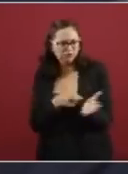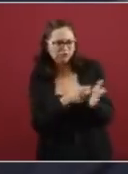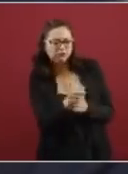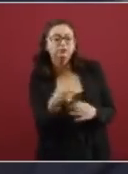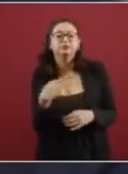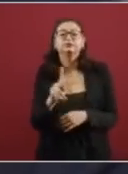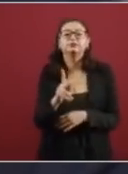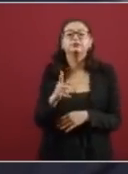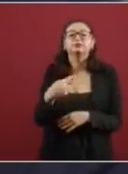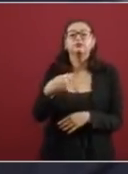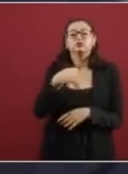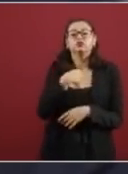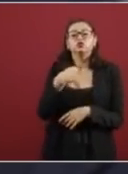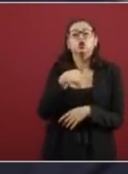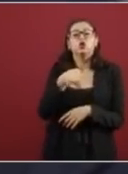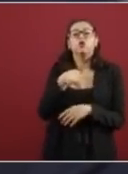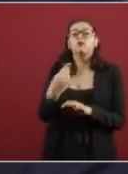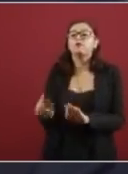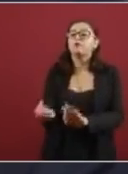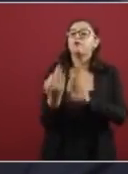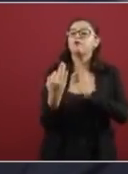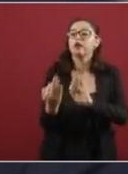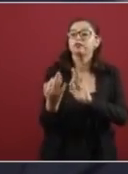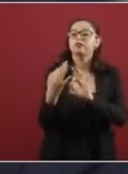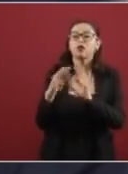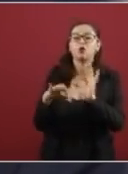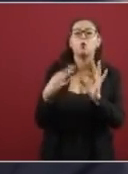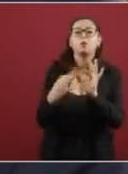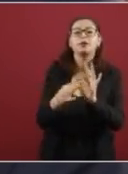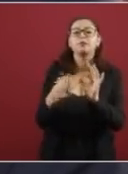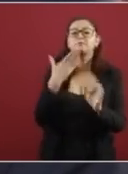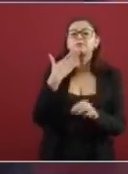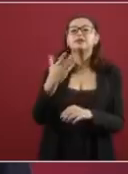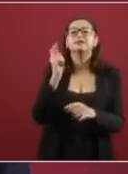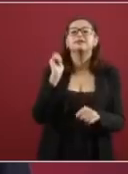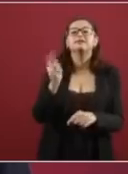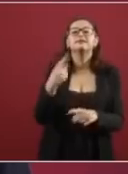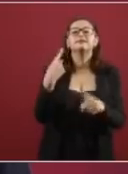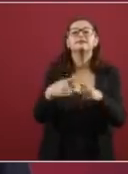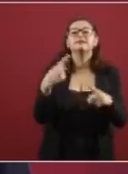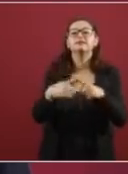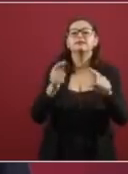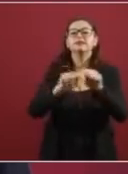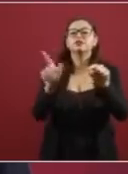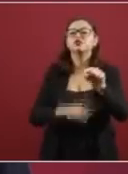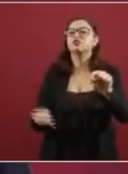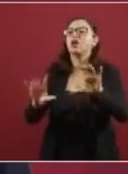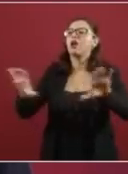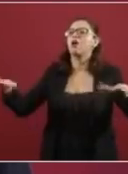quiero quedar bien, quiero cumplirle al Magisterio Nacional.